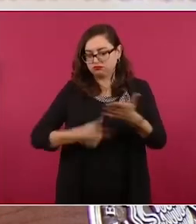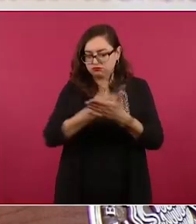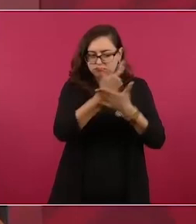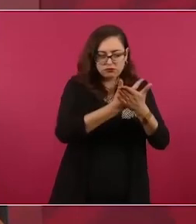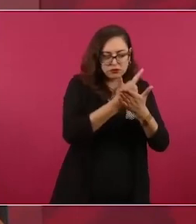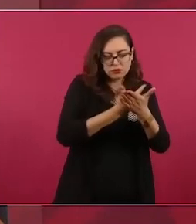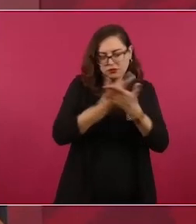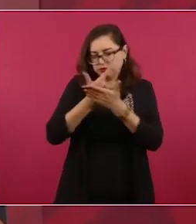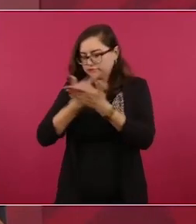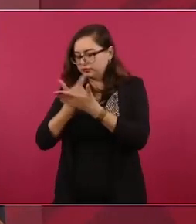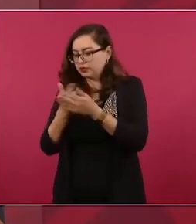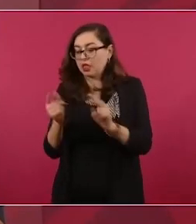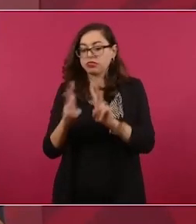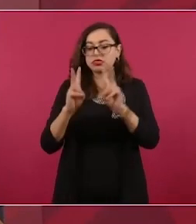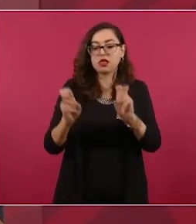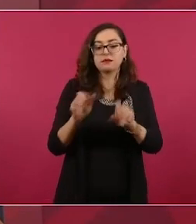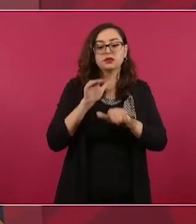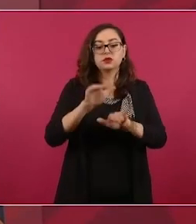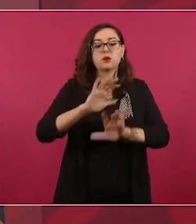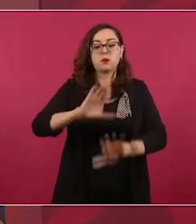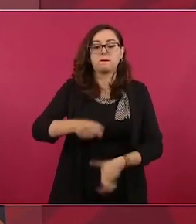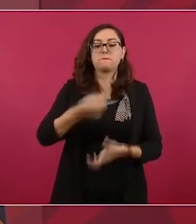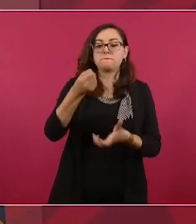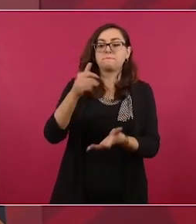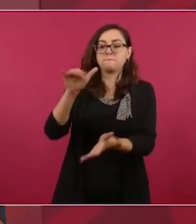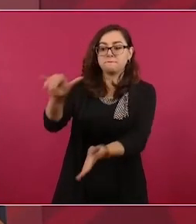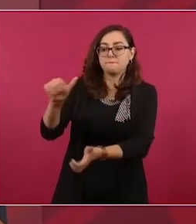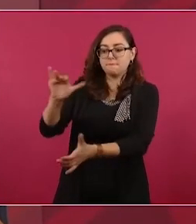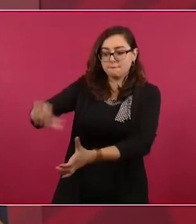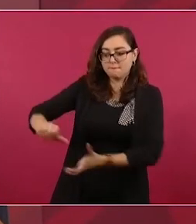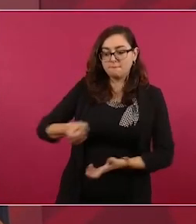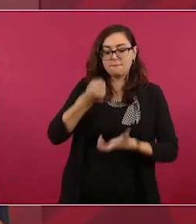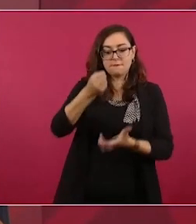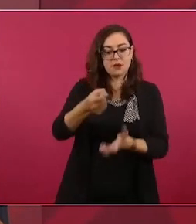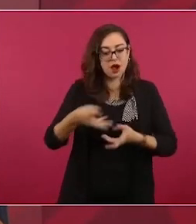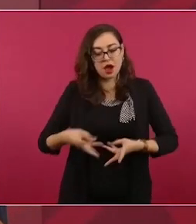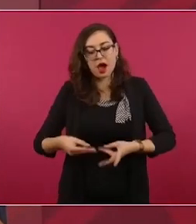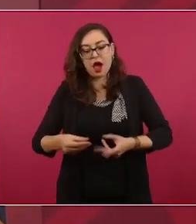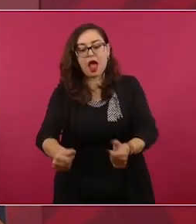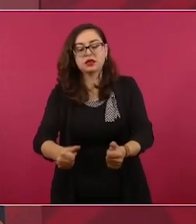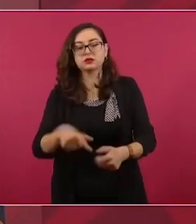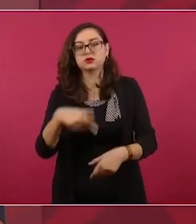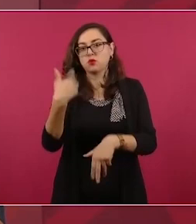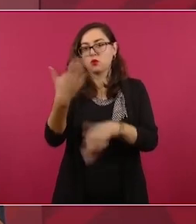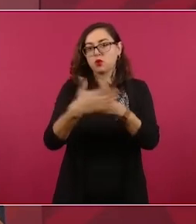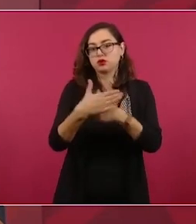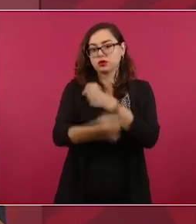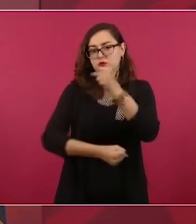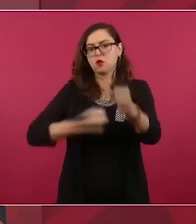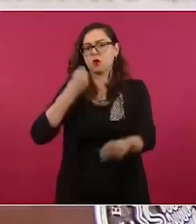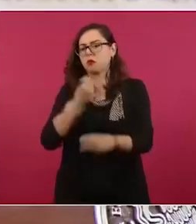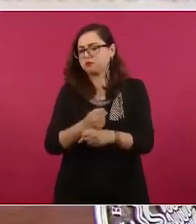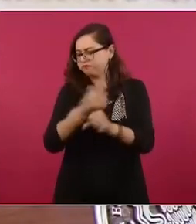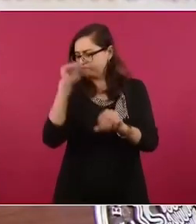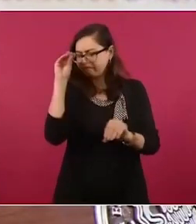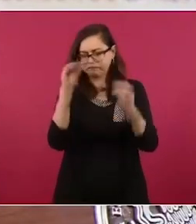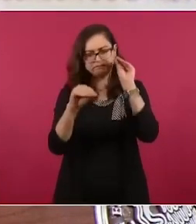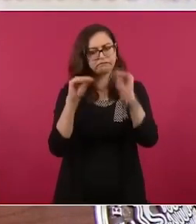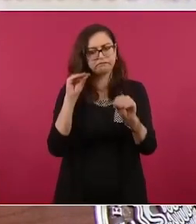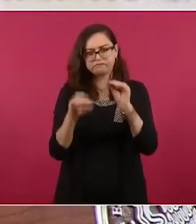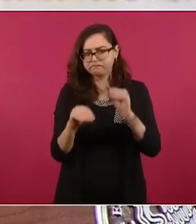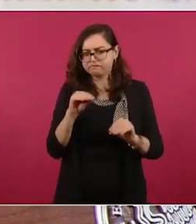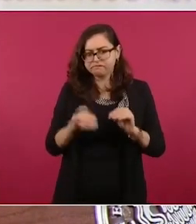Pues en cuanto al financiamiento de todos los programas de bienestar, se